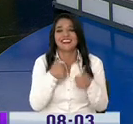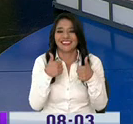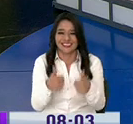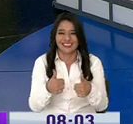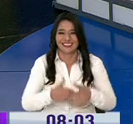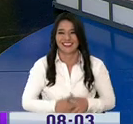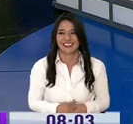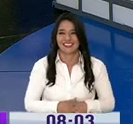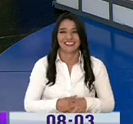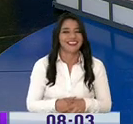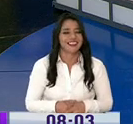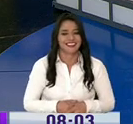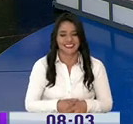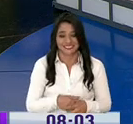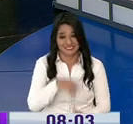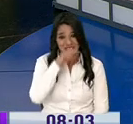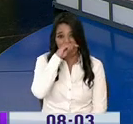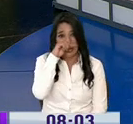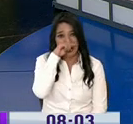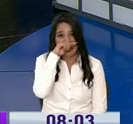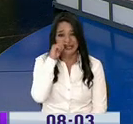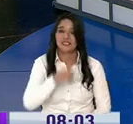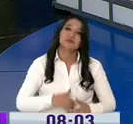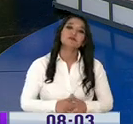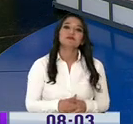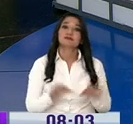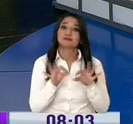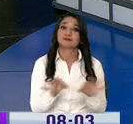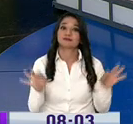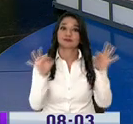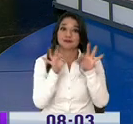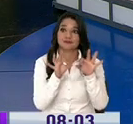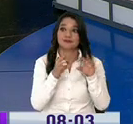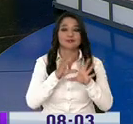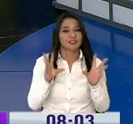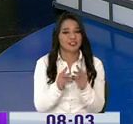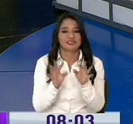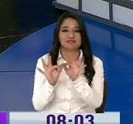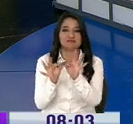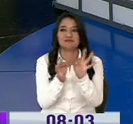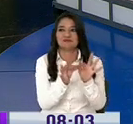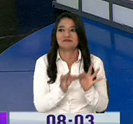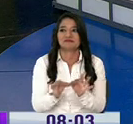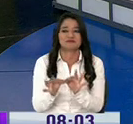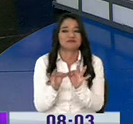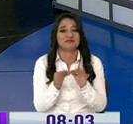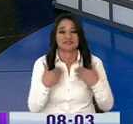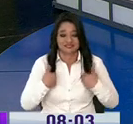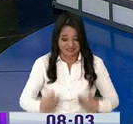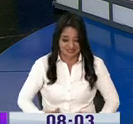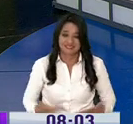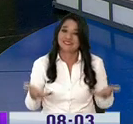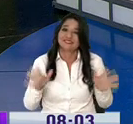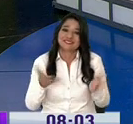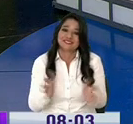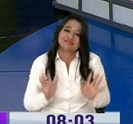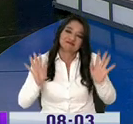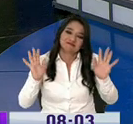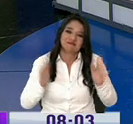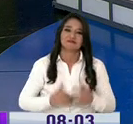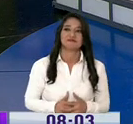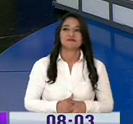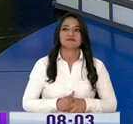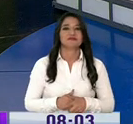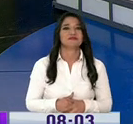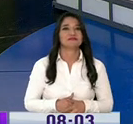estamos así bien, no hay problema. No, lo importante es que las partes materiales se arreglan. No, sí, es la verdad. La parte física, no, así que hay que mandarles a todos sus vecinos.